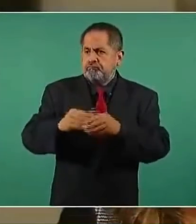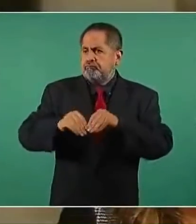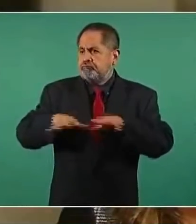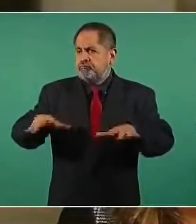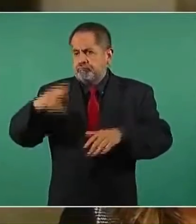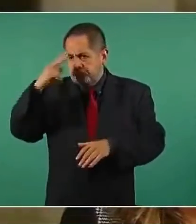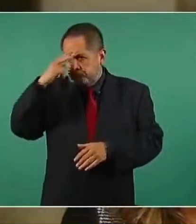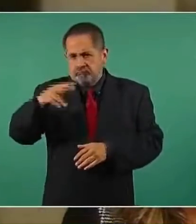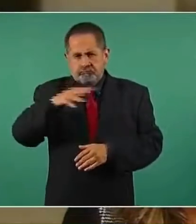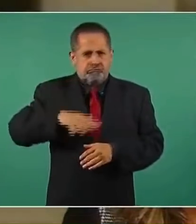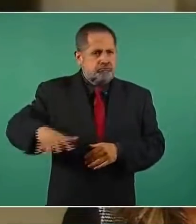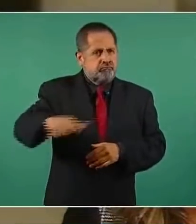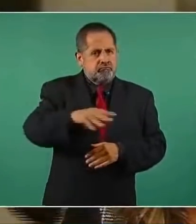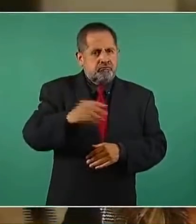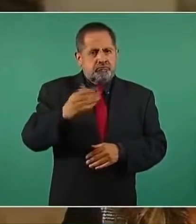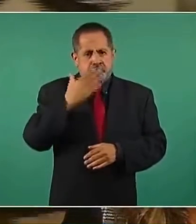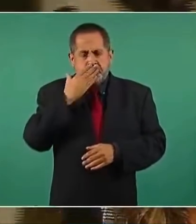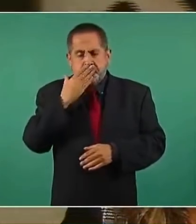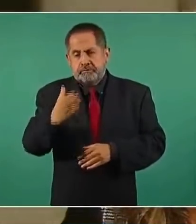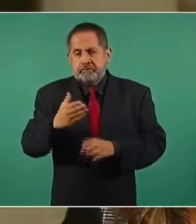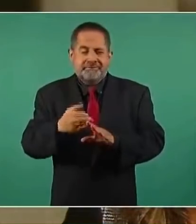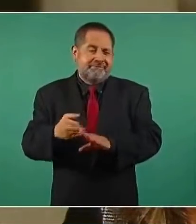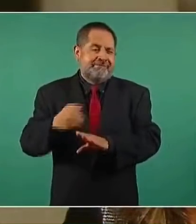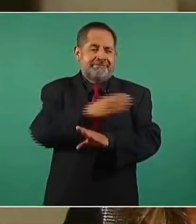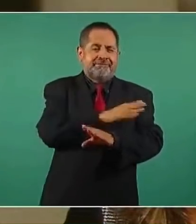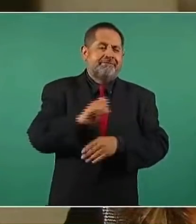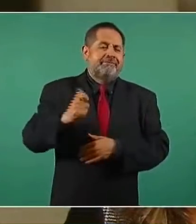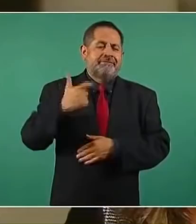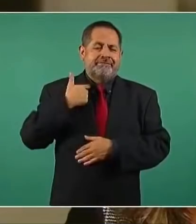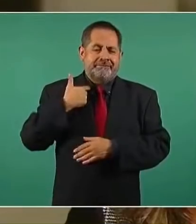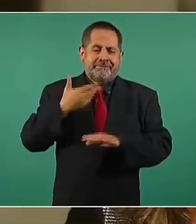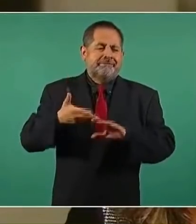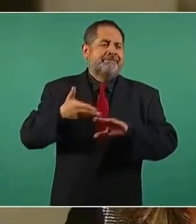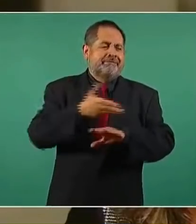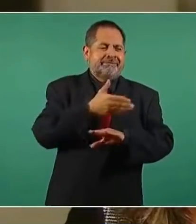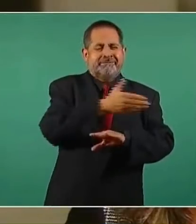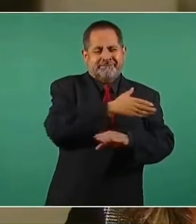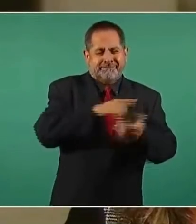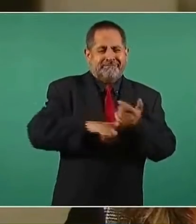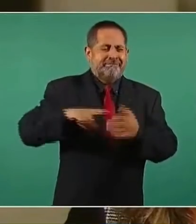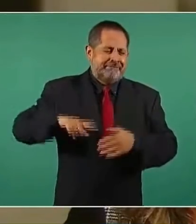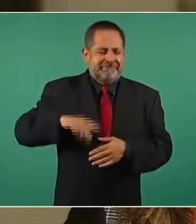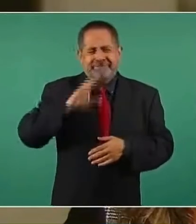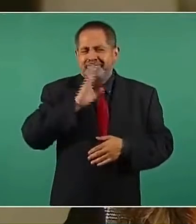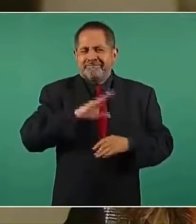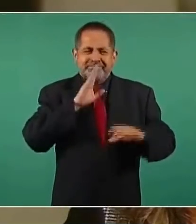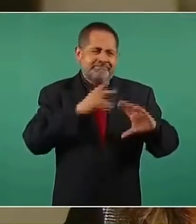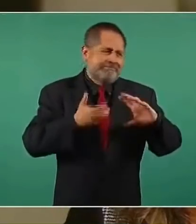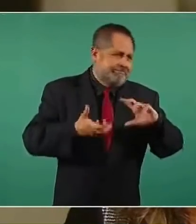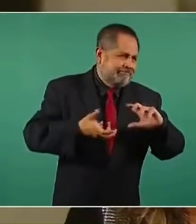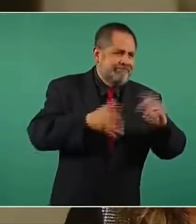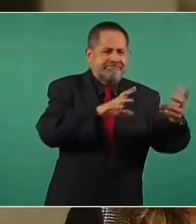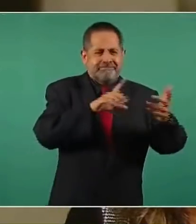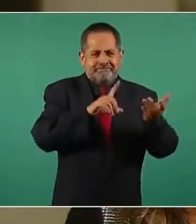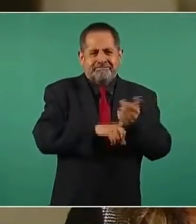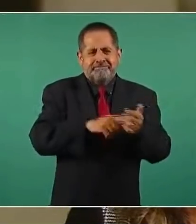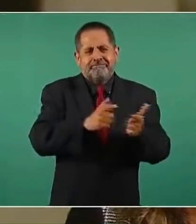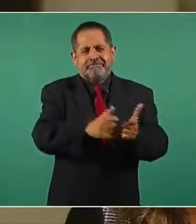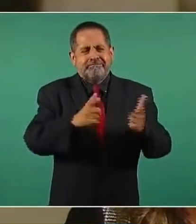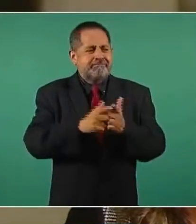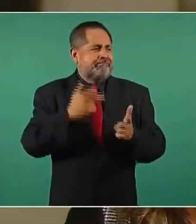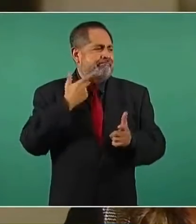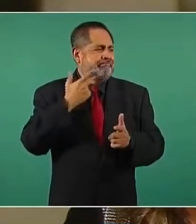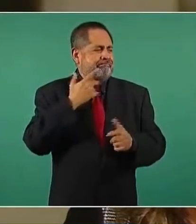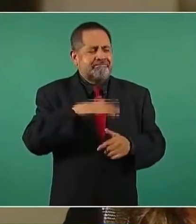en México, a pesar del lastre que le dejaron administraciones anteriores, propiciado en gran medida por los partidos